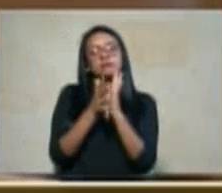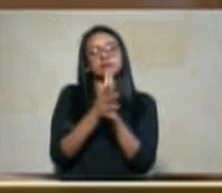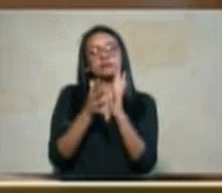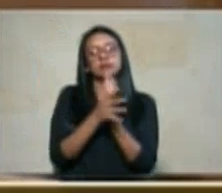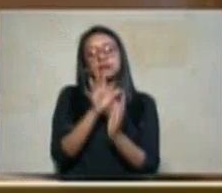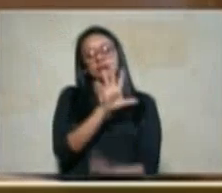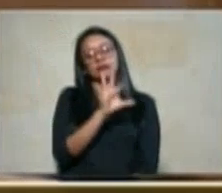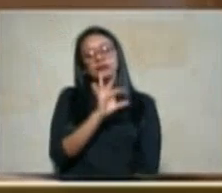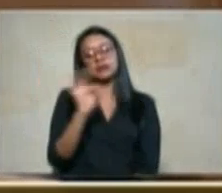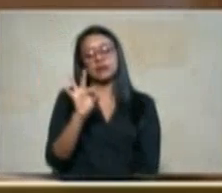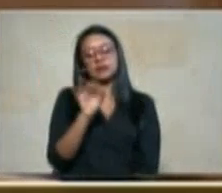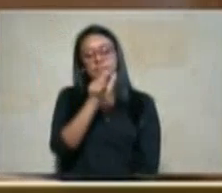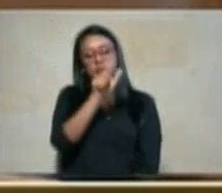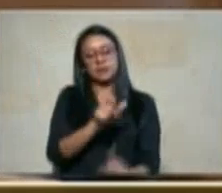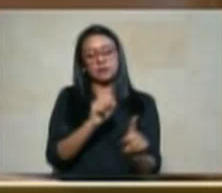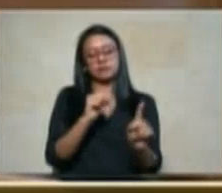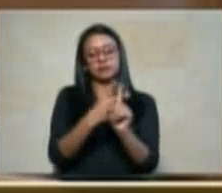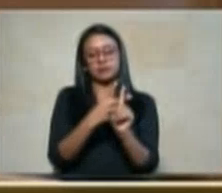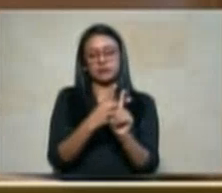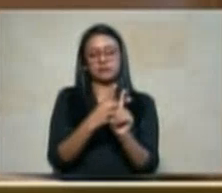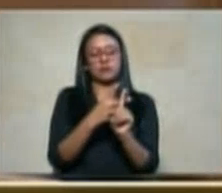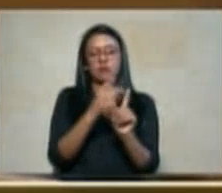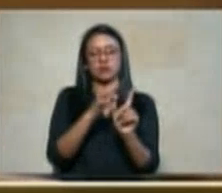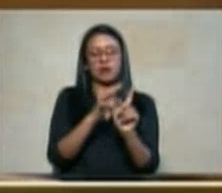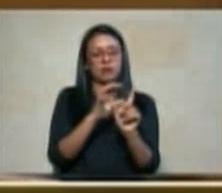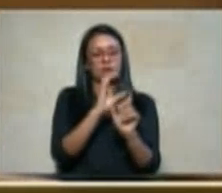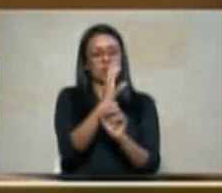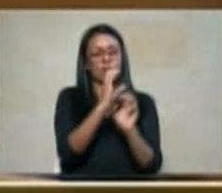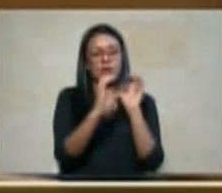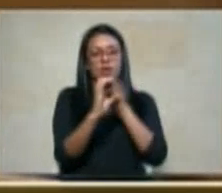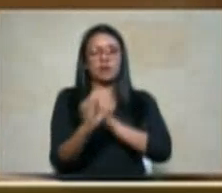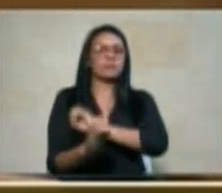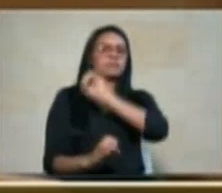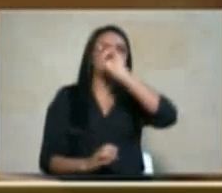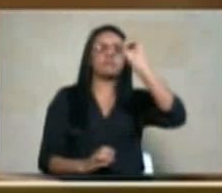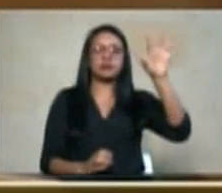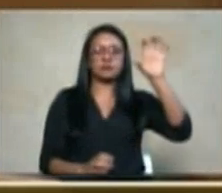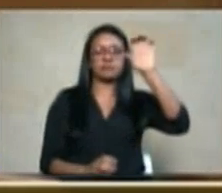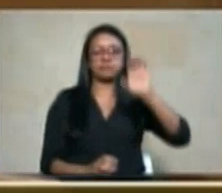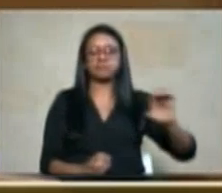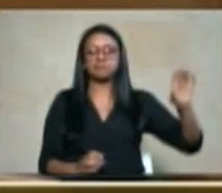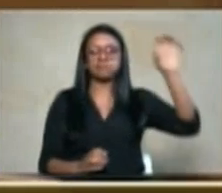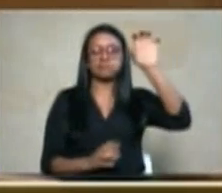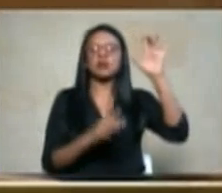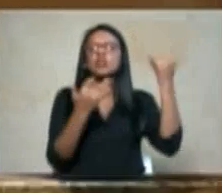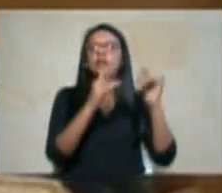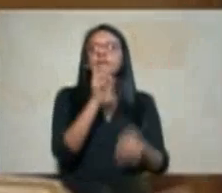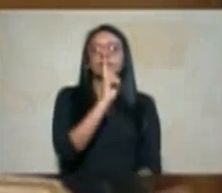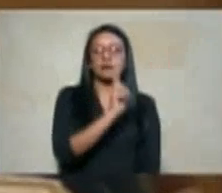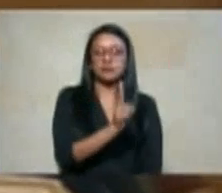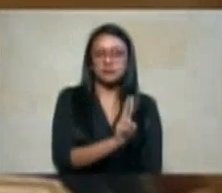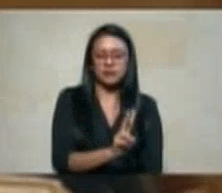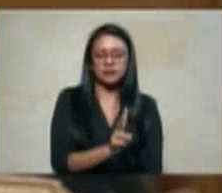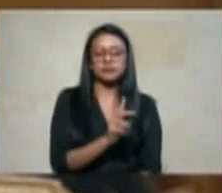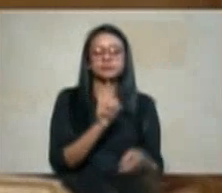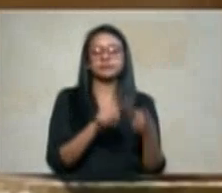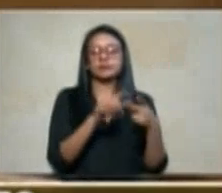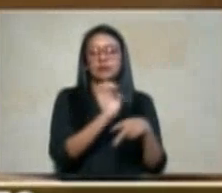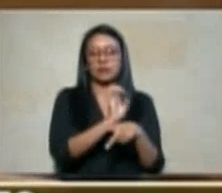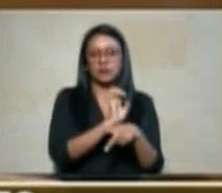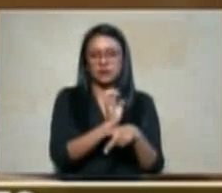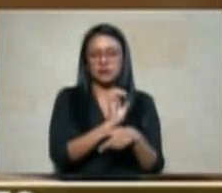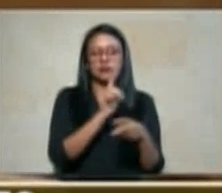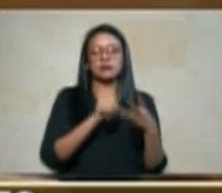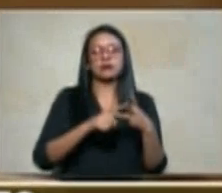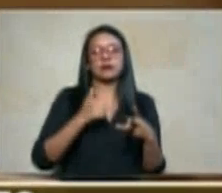de 500.000 víctimas fuera del país, la gran mayoría de ellas concentradas en Venezuela,